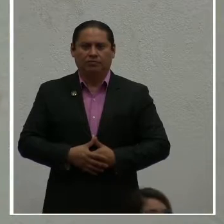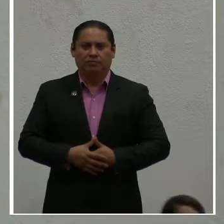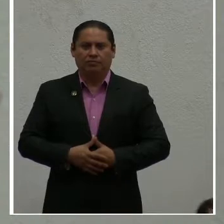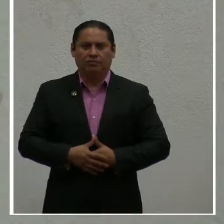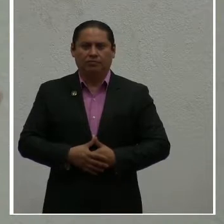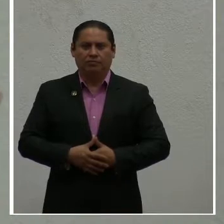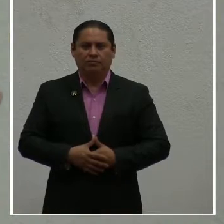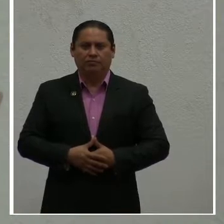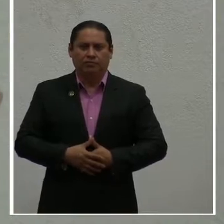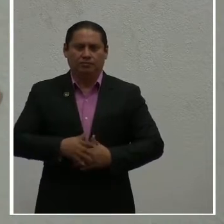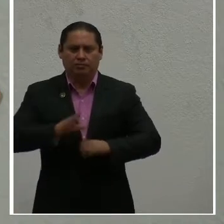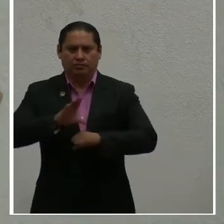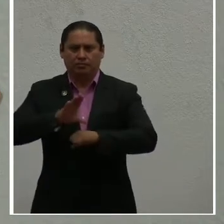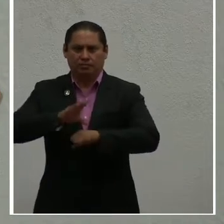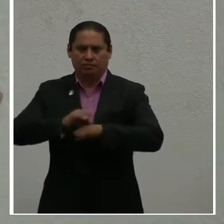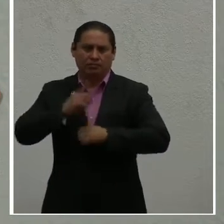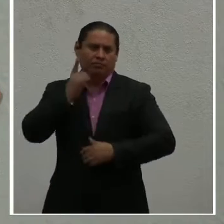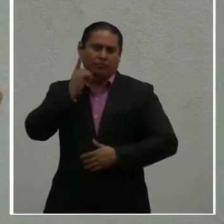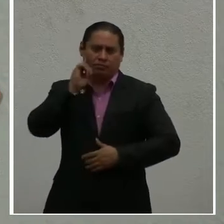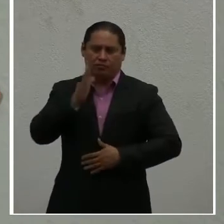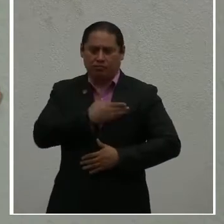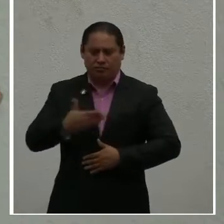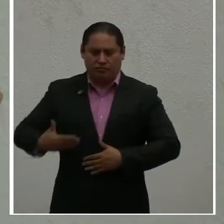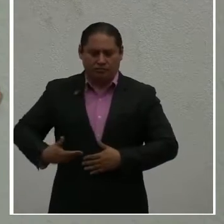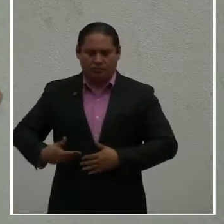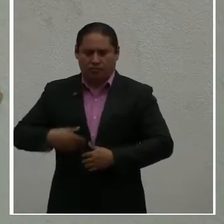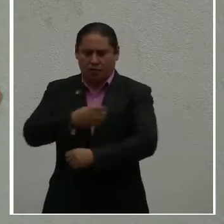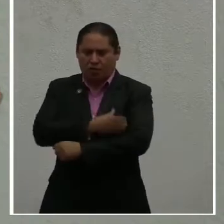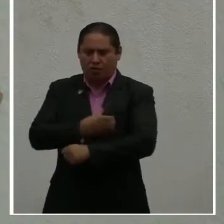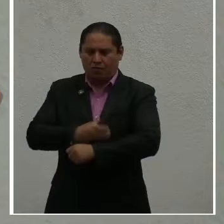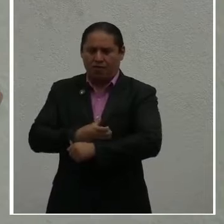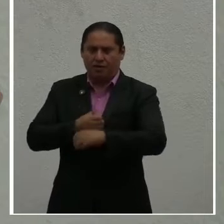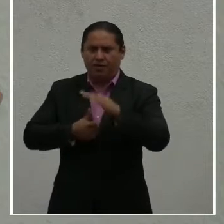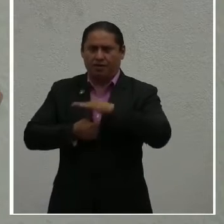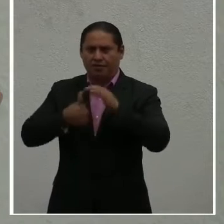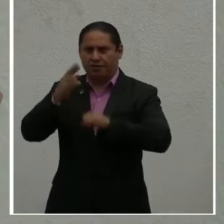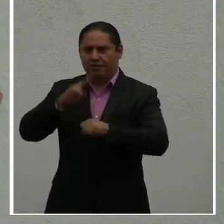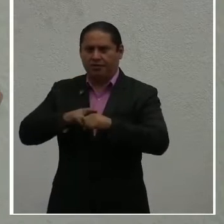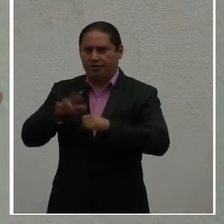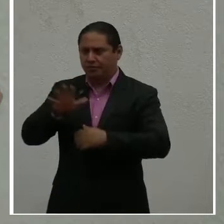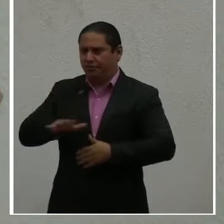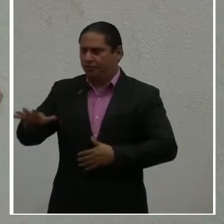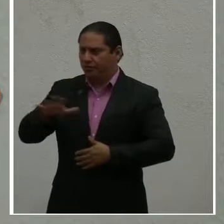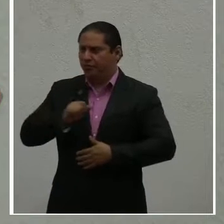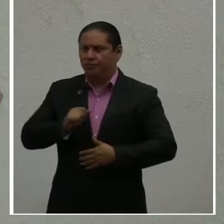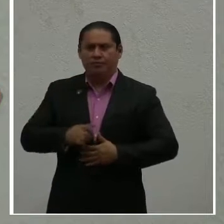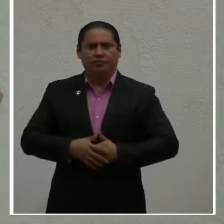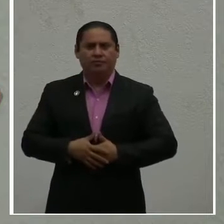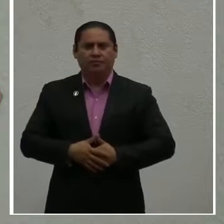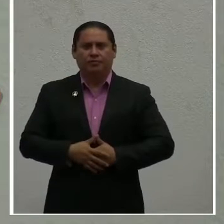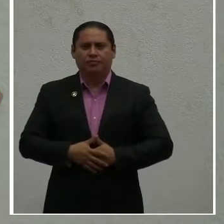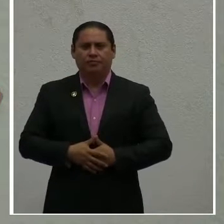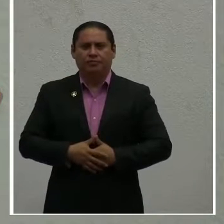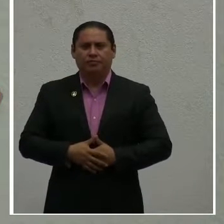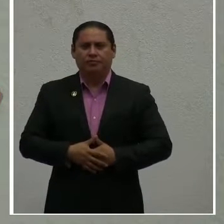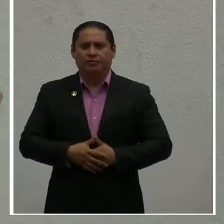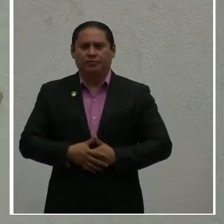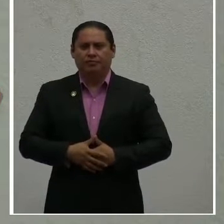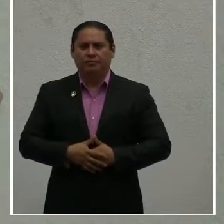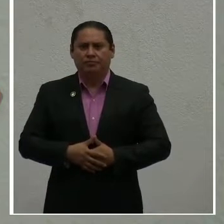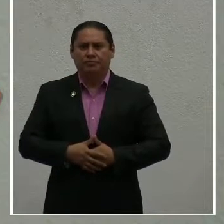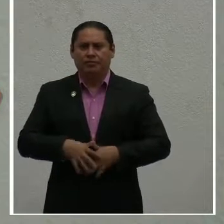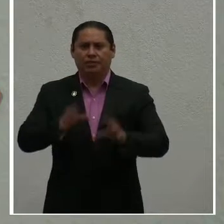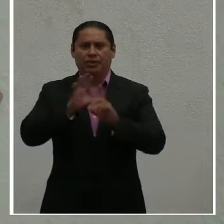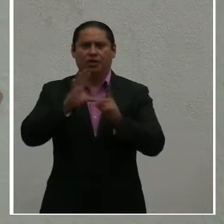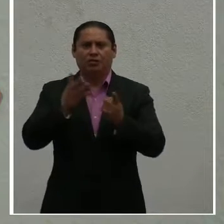Con su venia, diputada presidenta, y las compañeras de la mesa, y las de todos mis compañeros diputadas y diputados, la Comisión